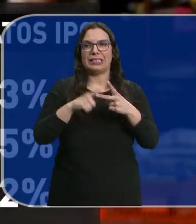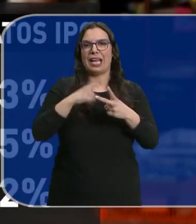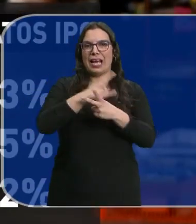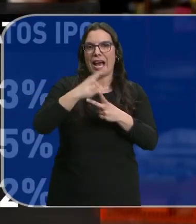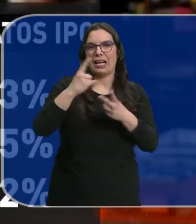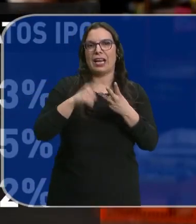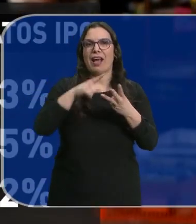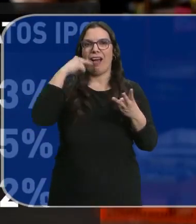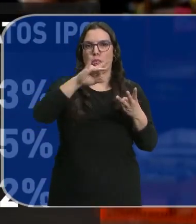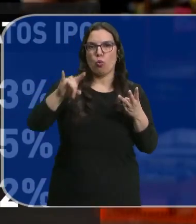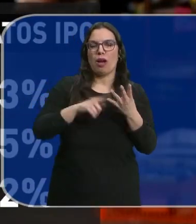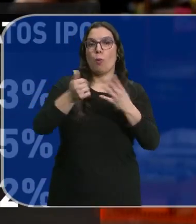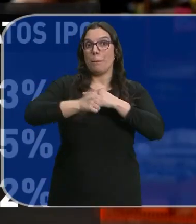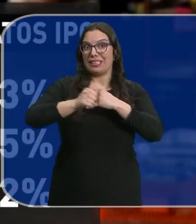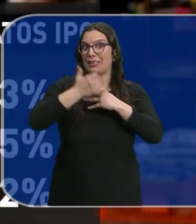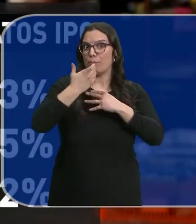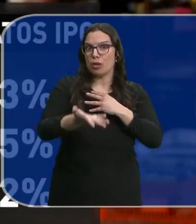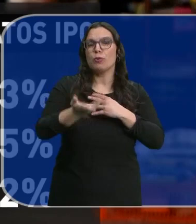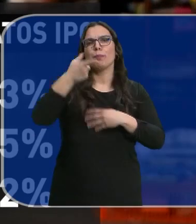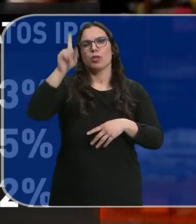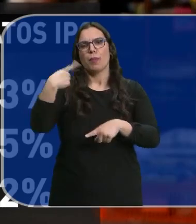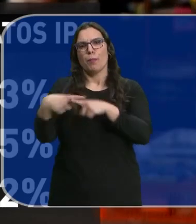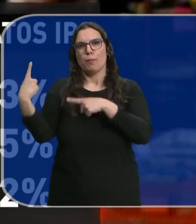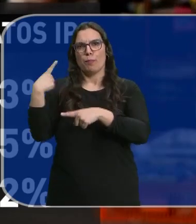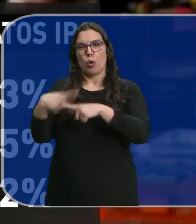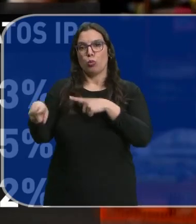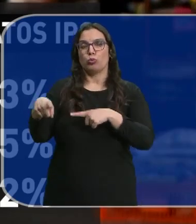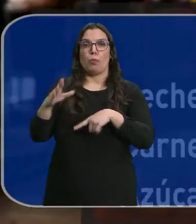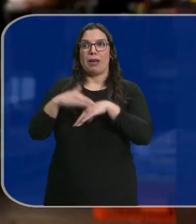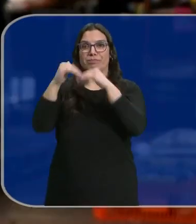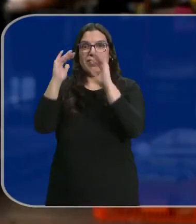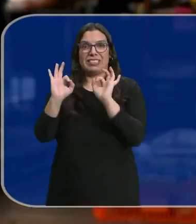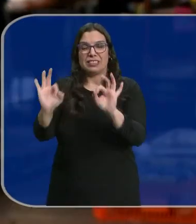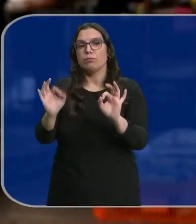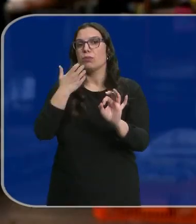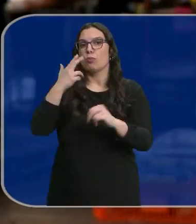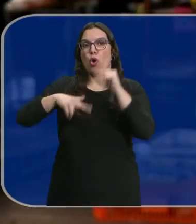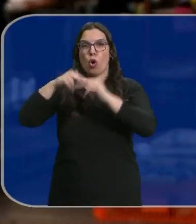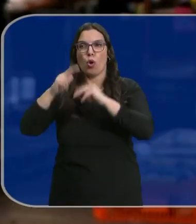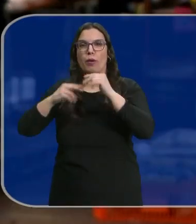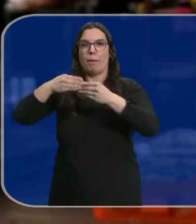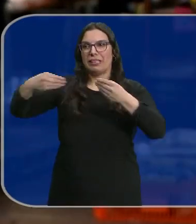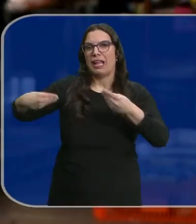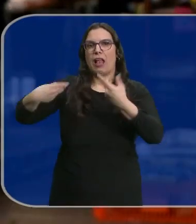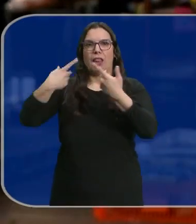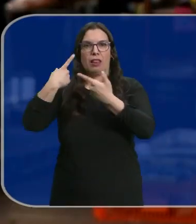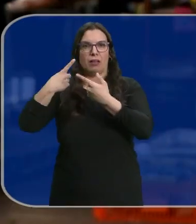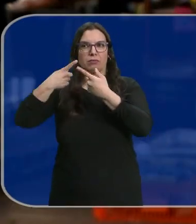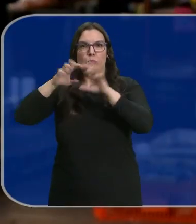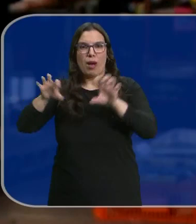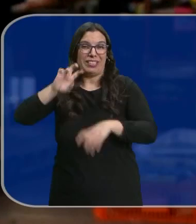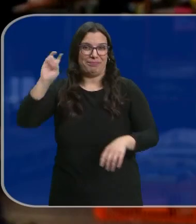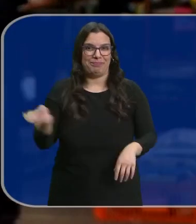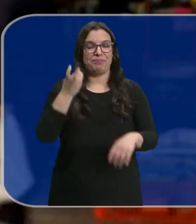la carne, el azúcar o las patatas, pero también los productos del hogar, aquellos útiles para hacer obras o reparaciones en casa o los